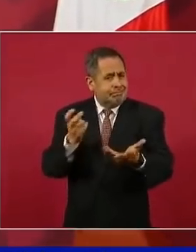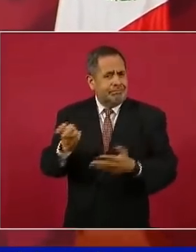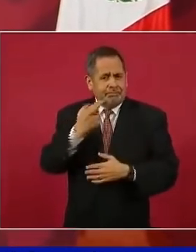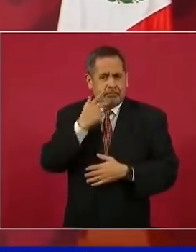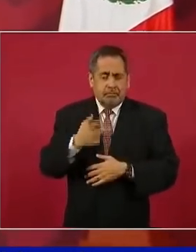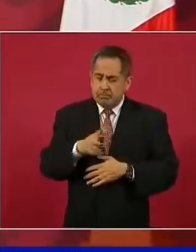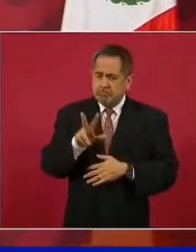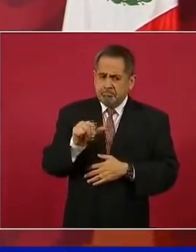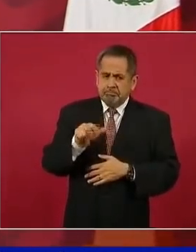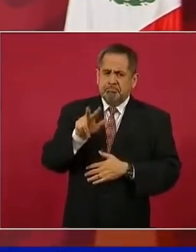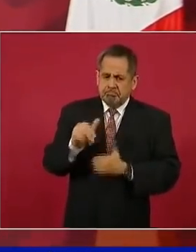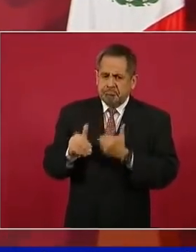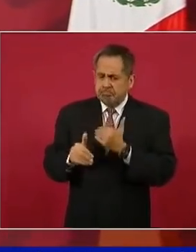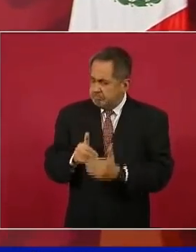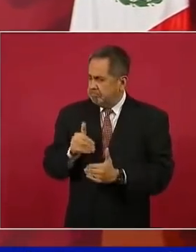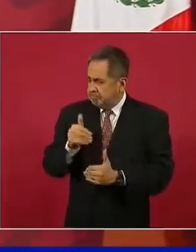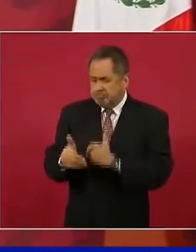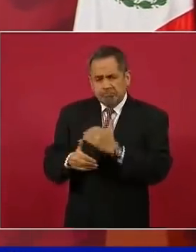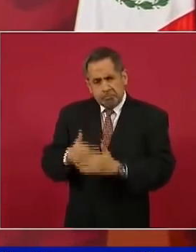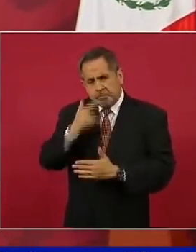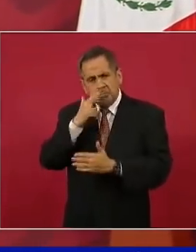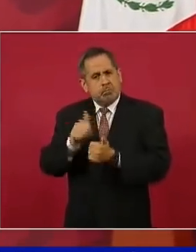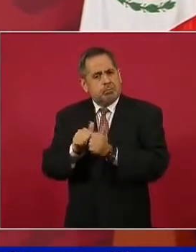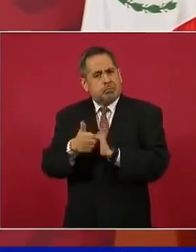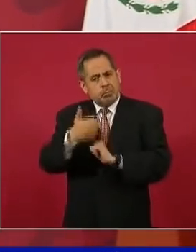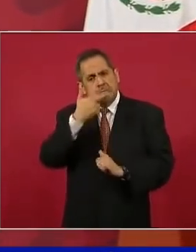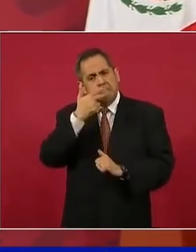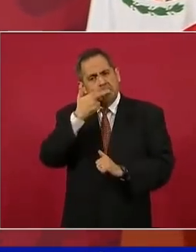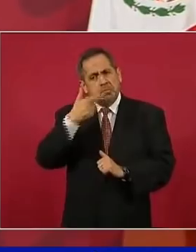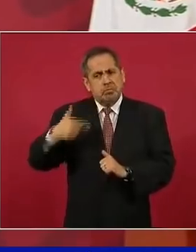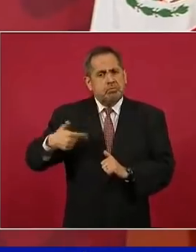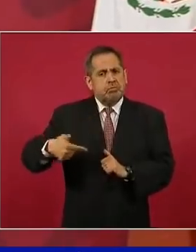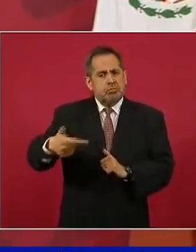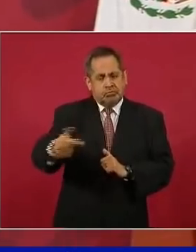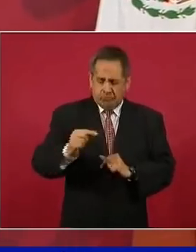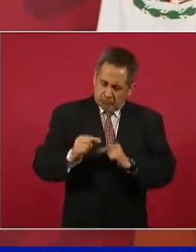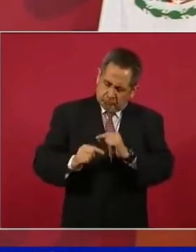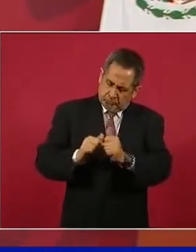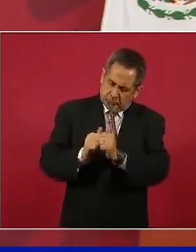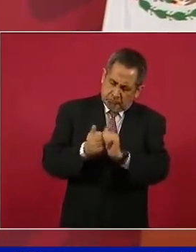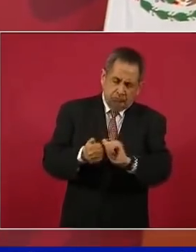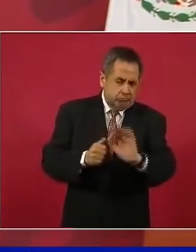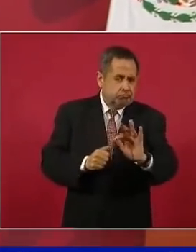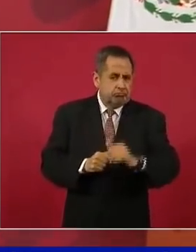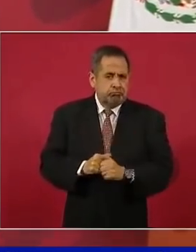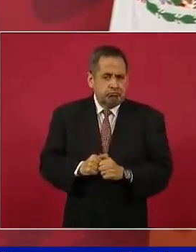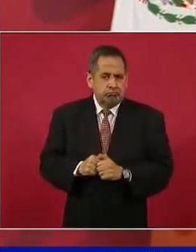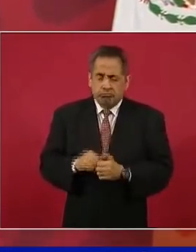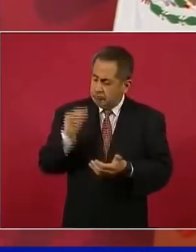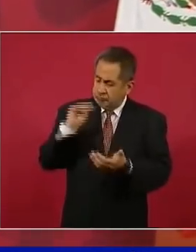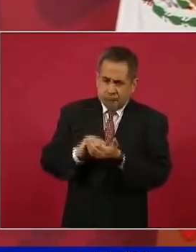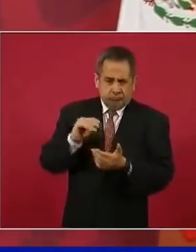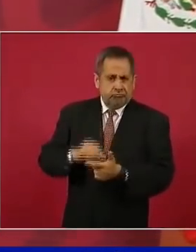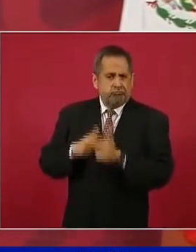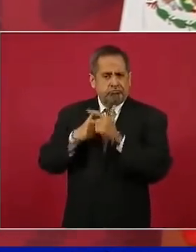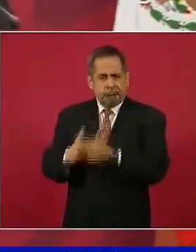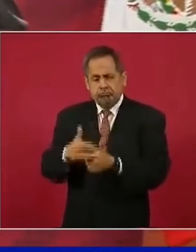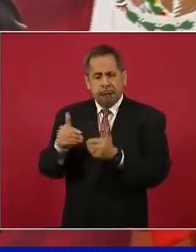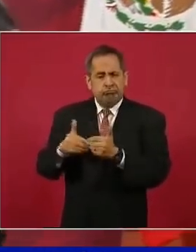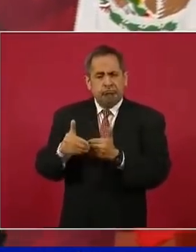Ahí vamos, avanzando, poco a poco, y vamos a continuar con la